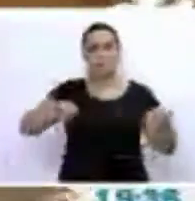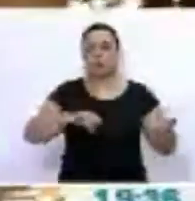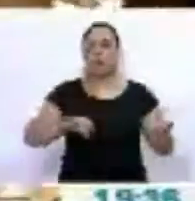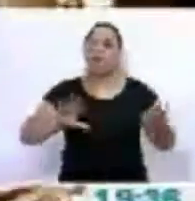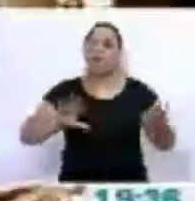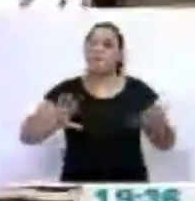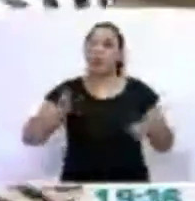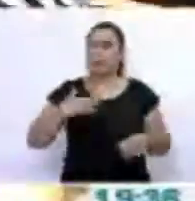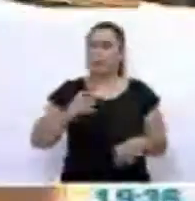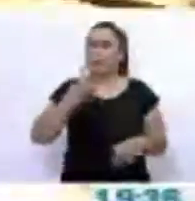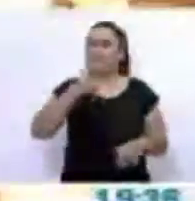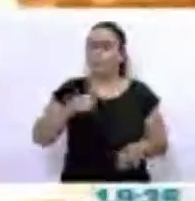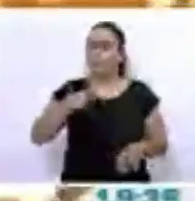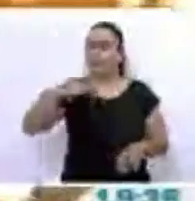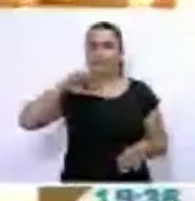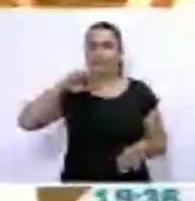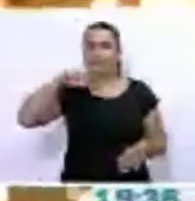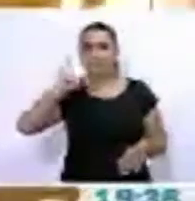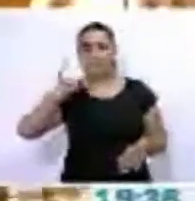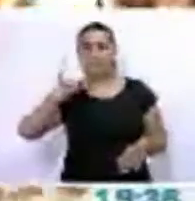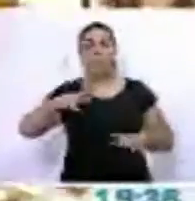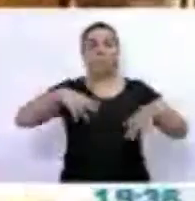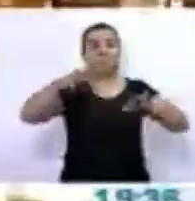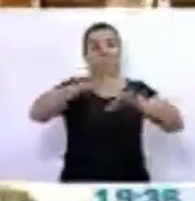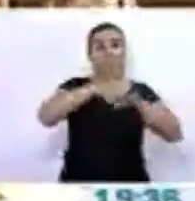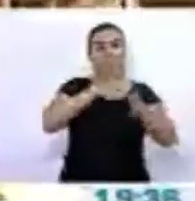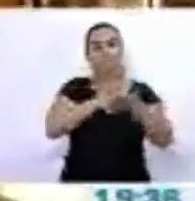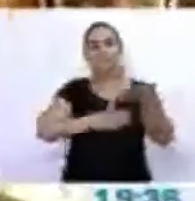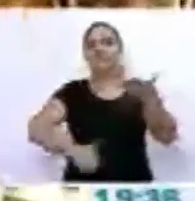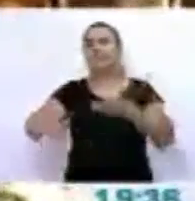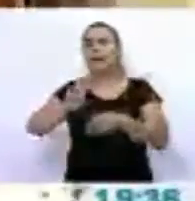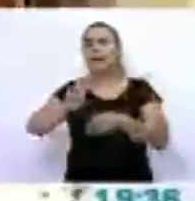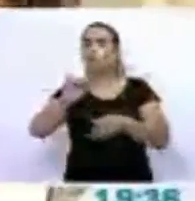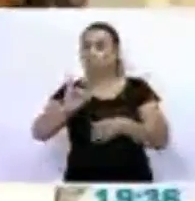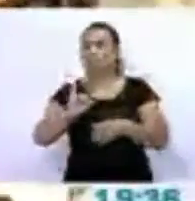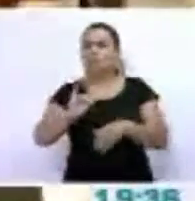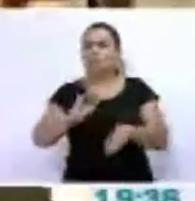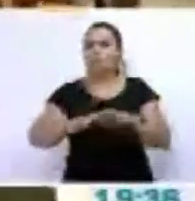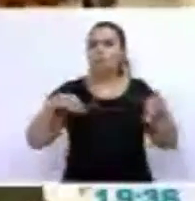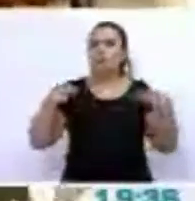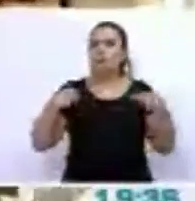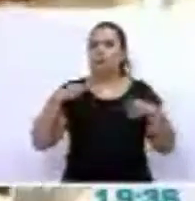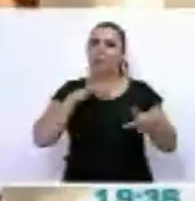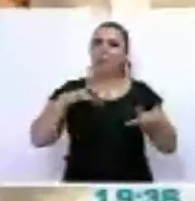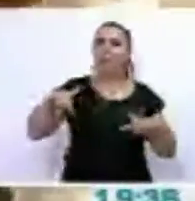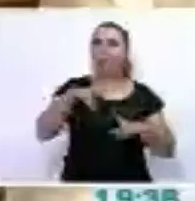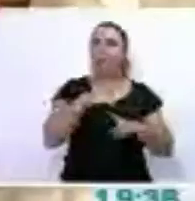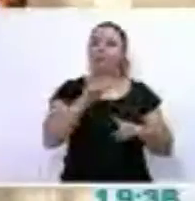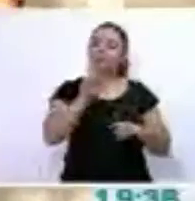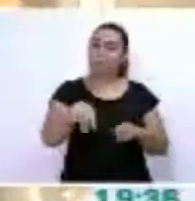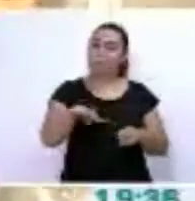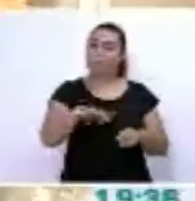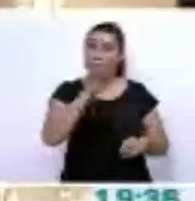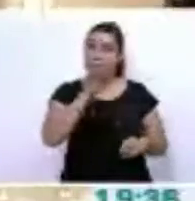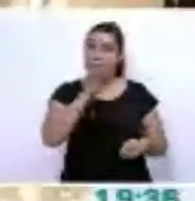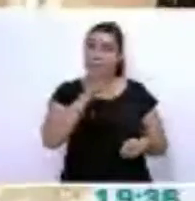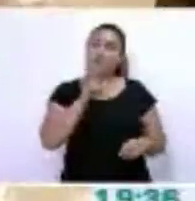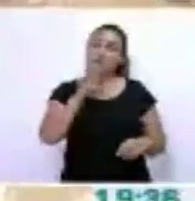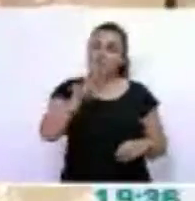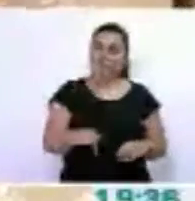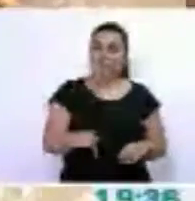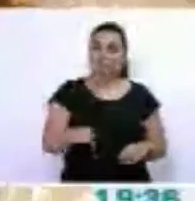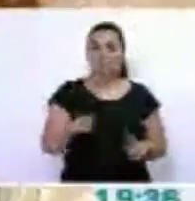ya nos lo dice Noemí también, la Sierra de Gata ofrece muchos otros atractivos turísticos. Cierto, para aprender a disfrutar de este entorno, también, ¿por qué no?, de estas aguas y aquí también, de